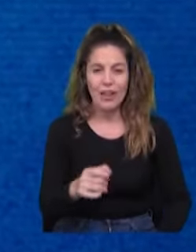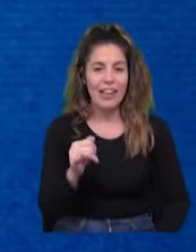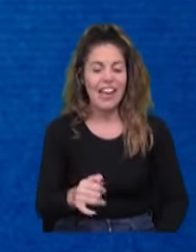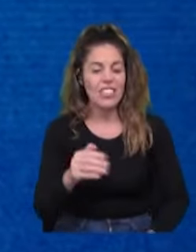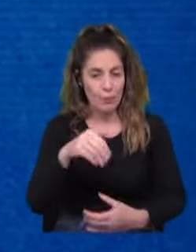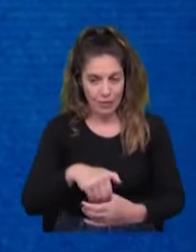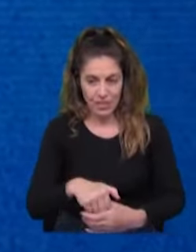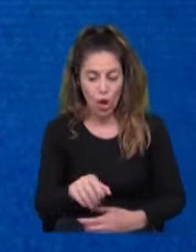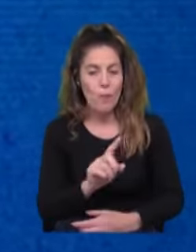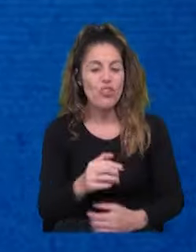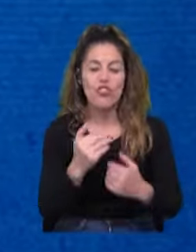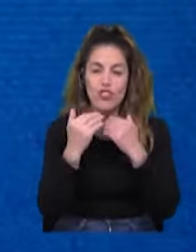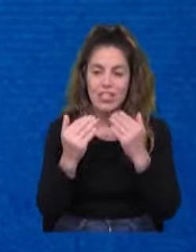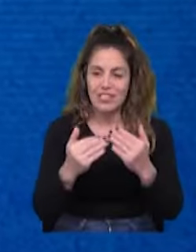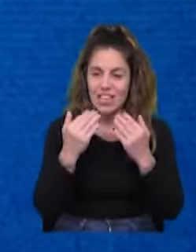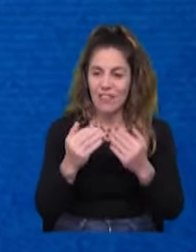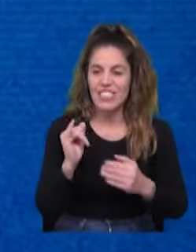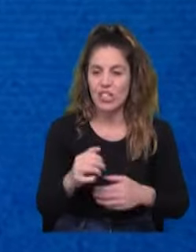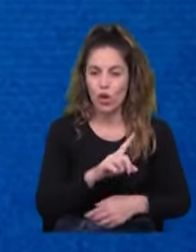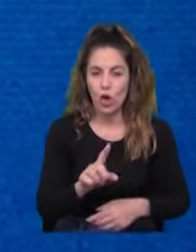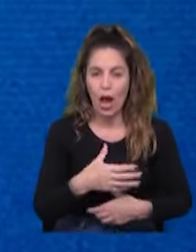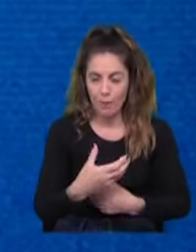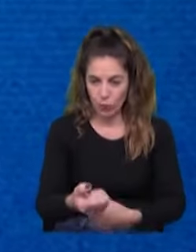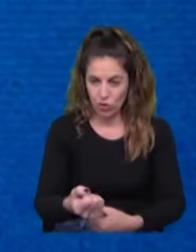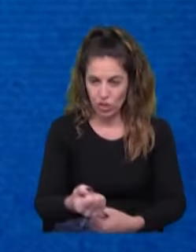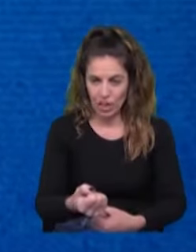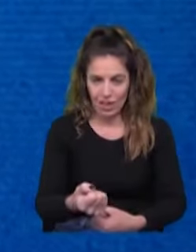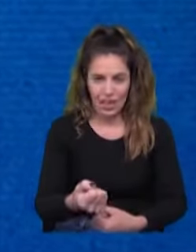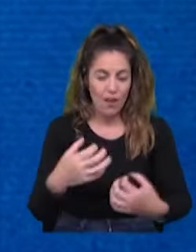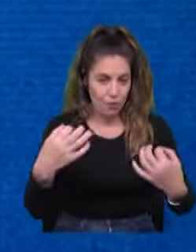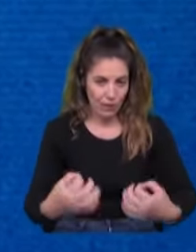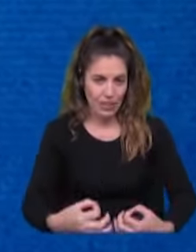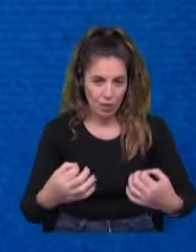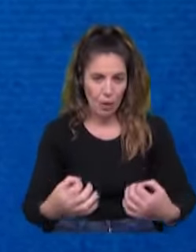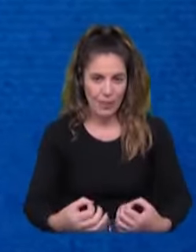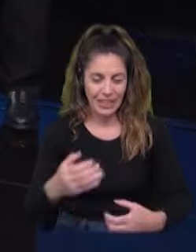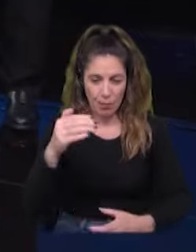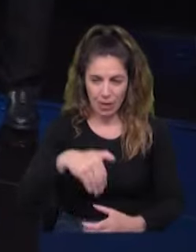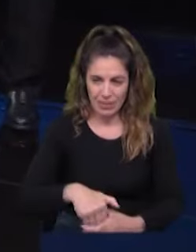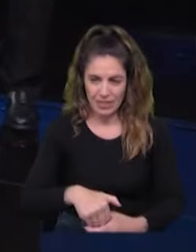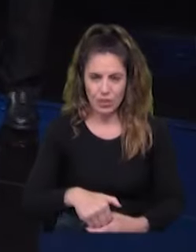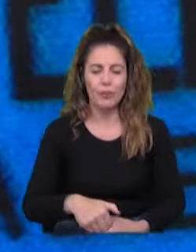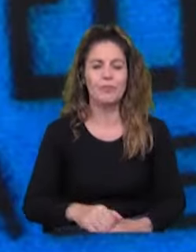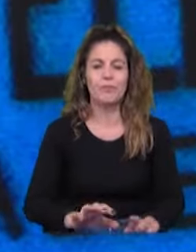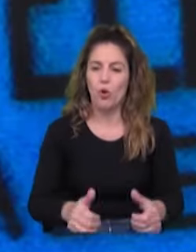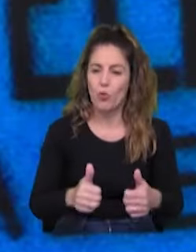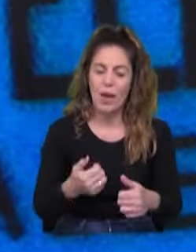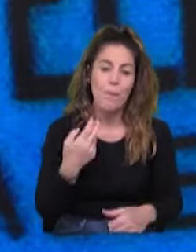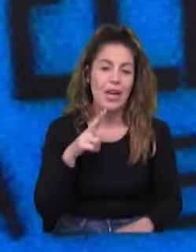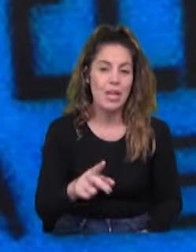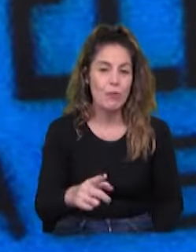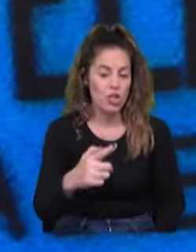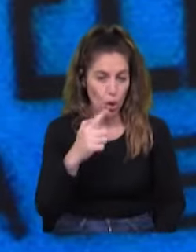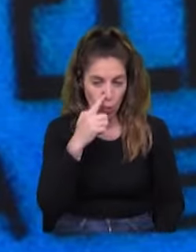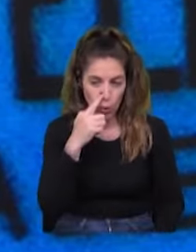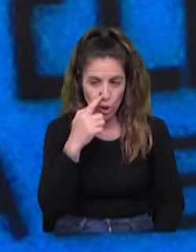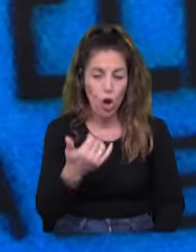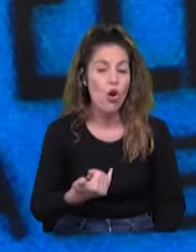plebiscito pero no se sabe si apoyaría o no afirmativamente el plebiscito José est muy bien Bueno veremos en junio